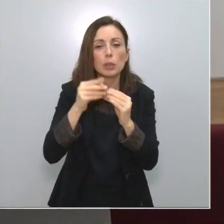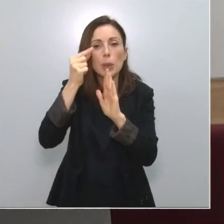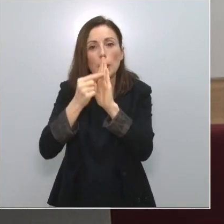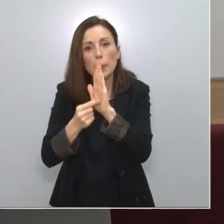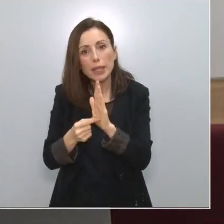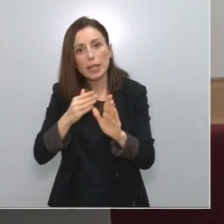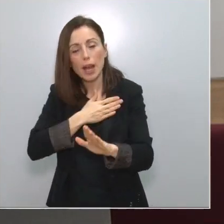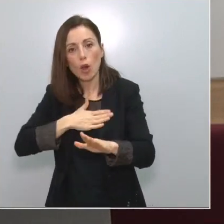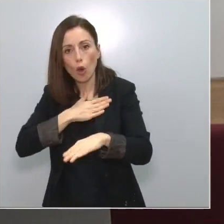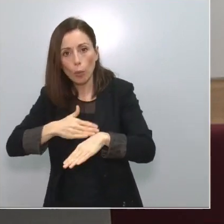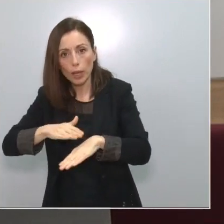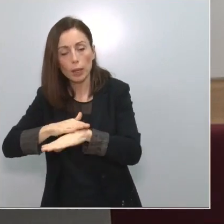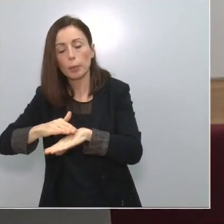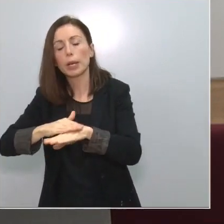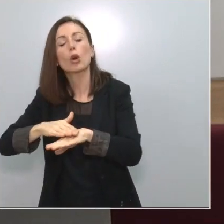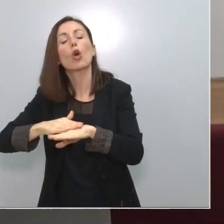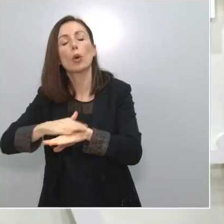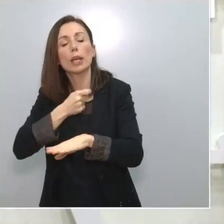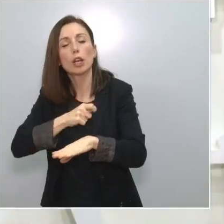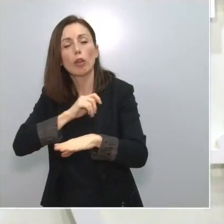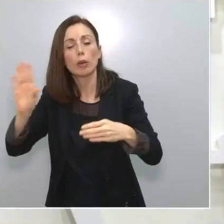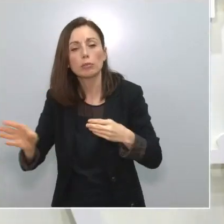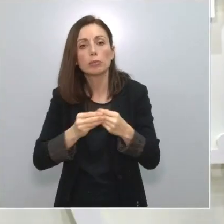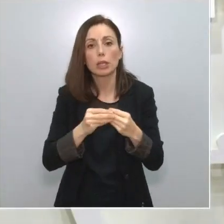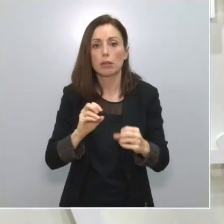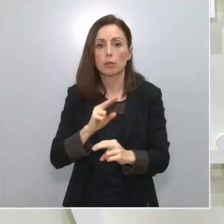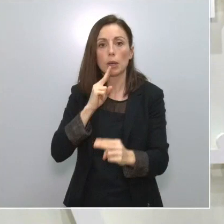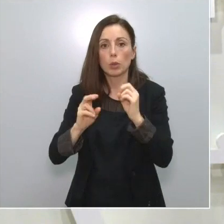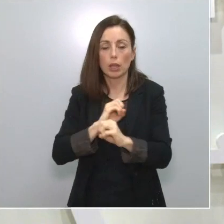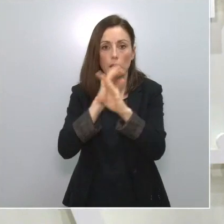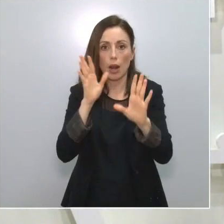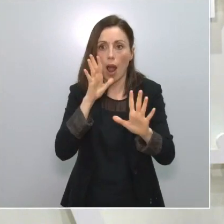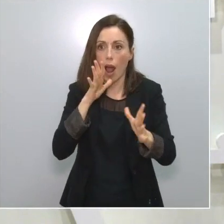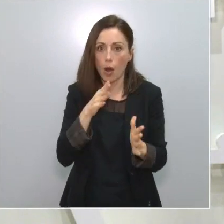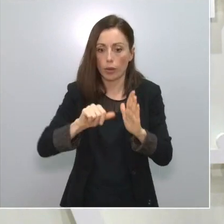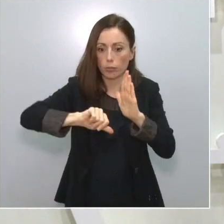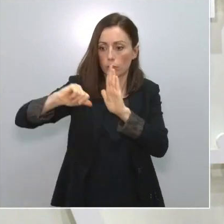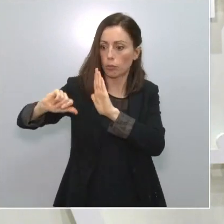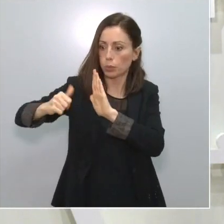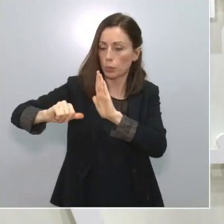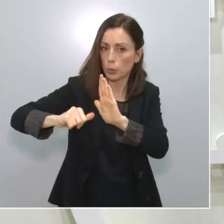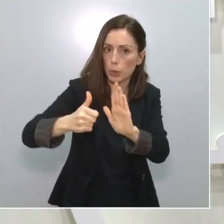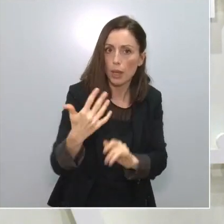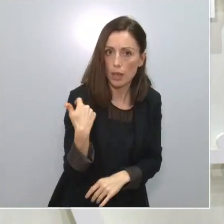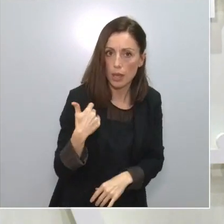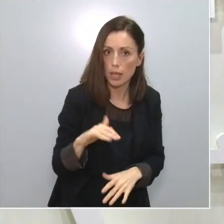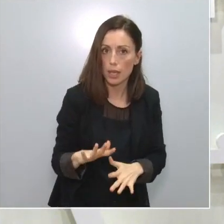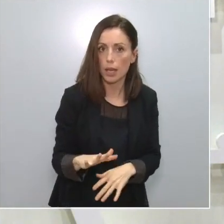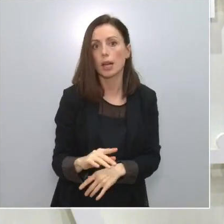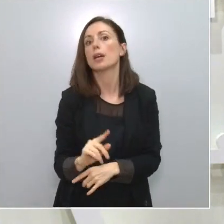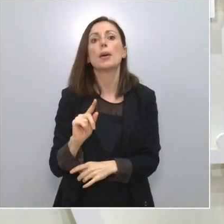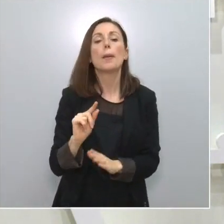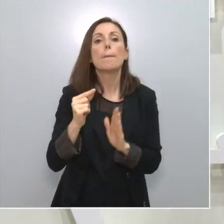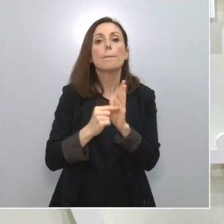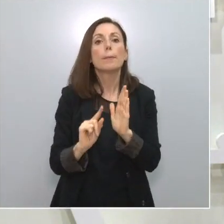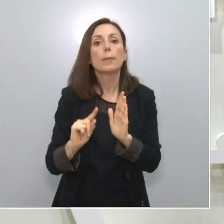otras comunidades autónomas. Mire, por supuesto que sí. De hecho, ya se han estado tomando. ¿Sabe? Que una de las primeras medidas